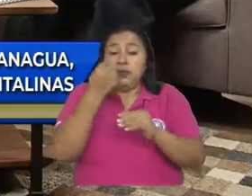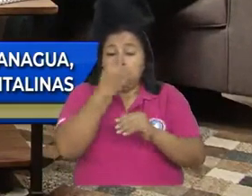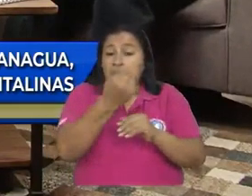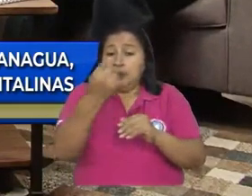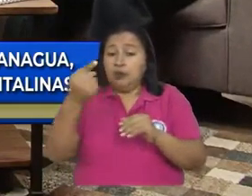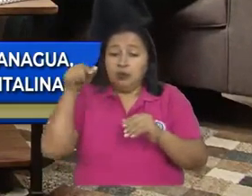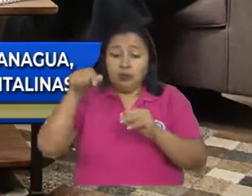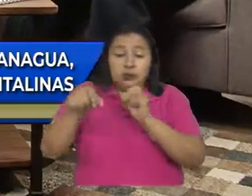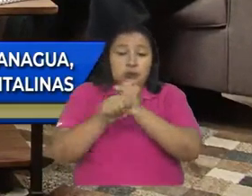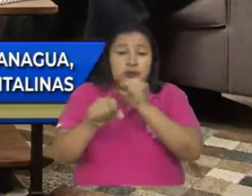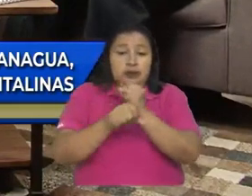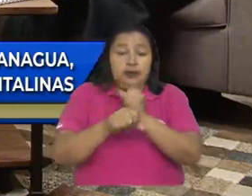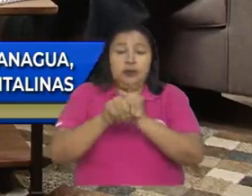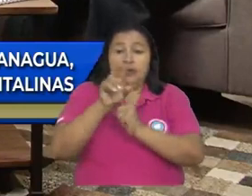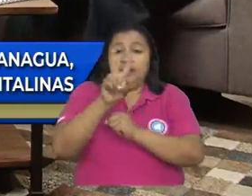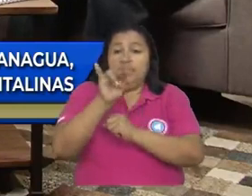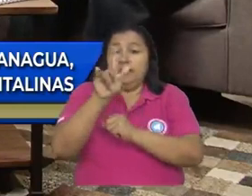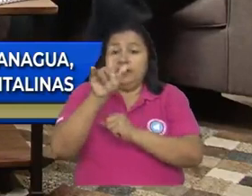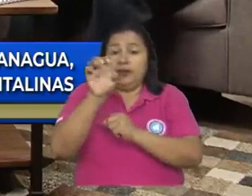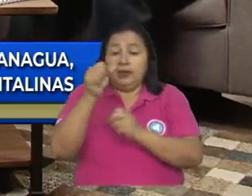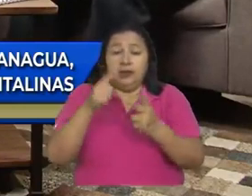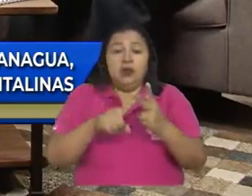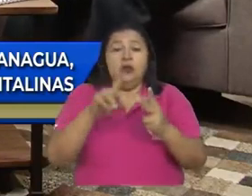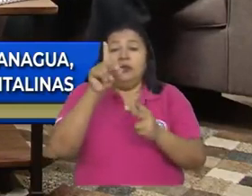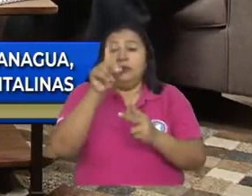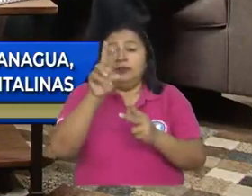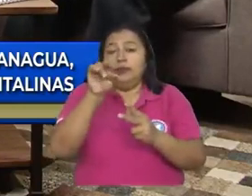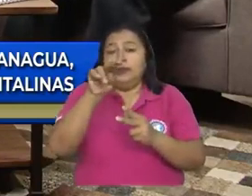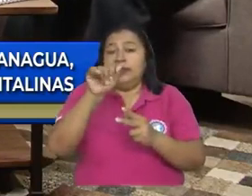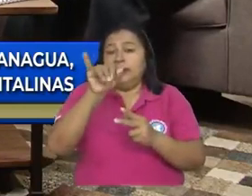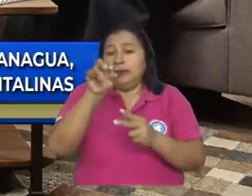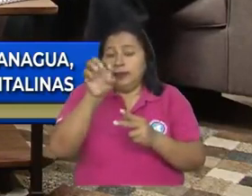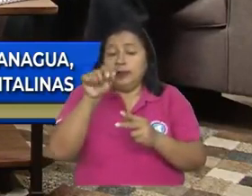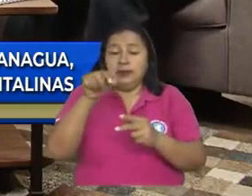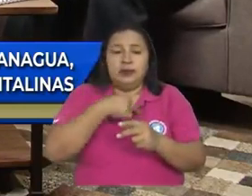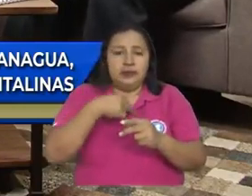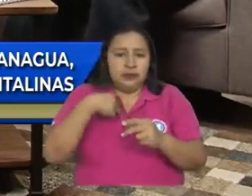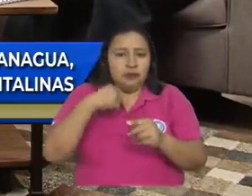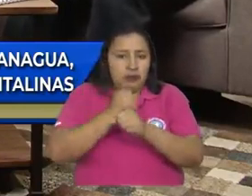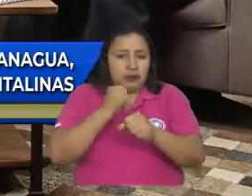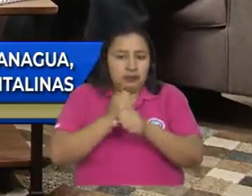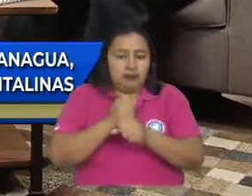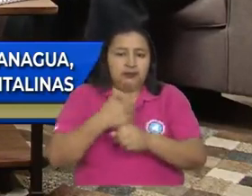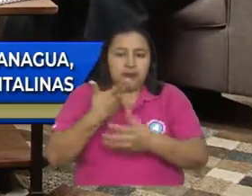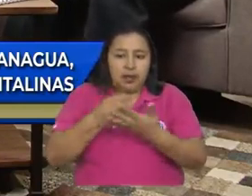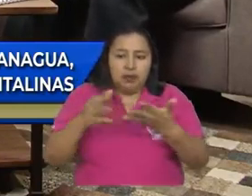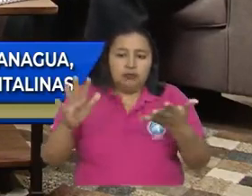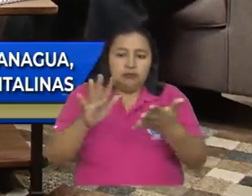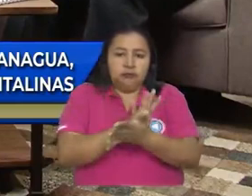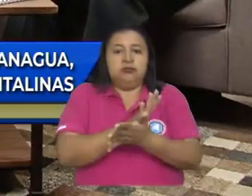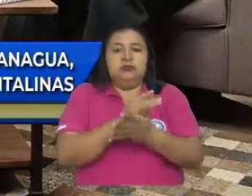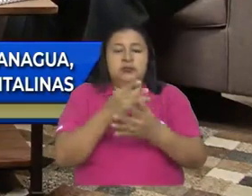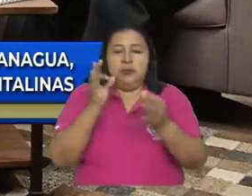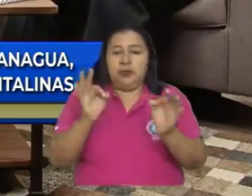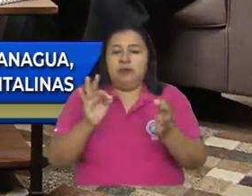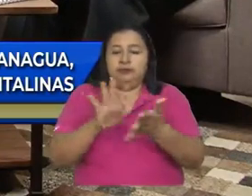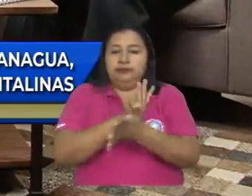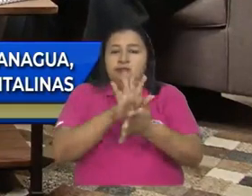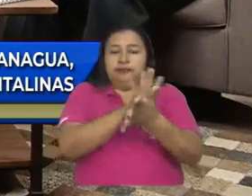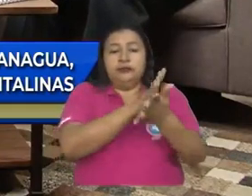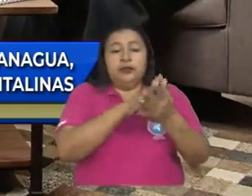estas obras viales y drenaje pluvial que nosotros venimos realizando, hemos eliminado significativamente. En